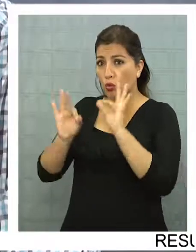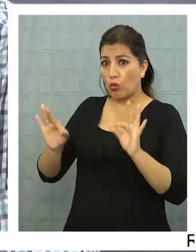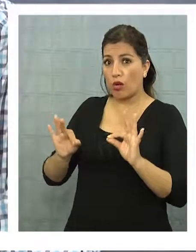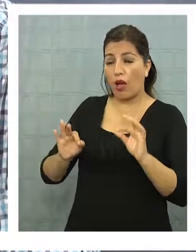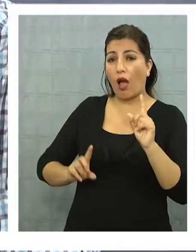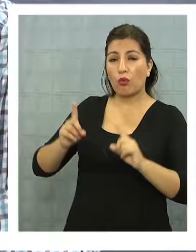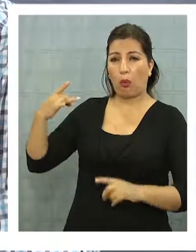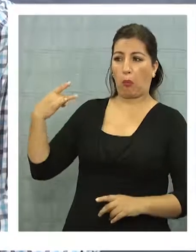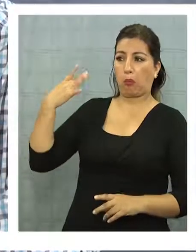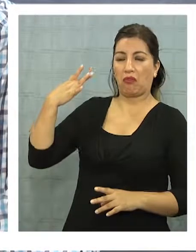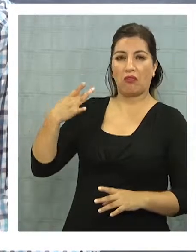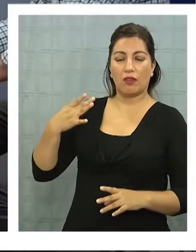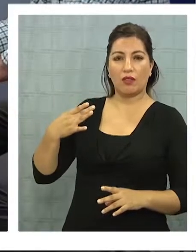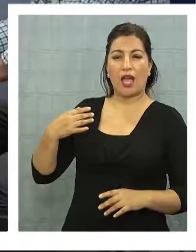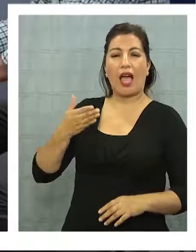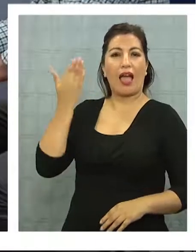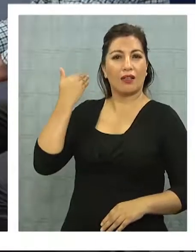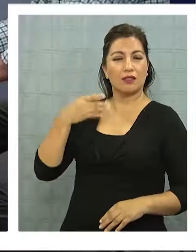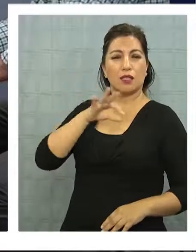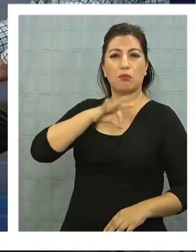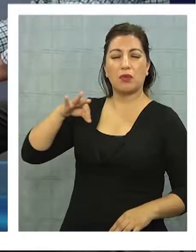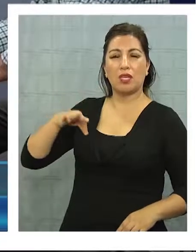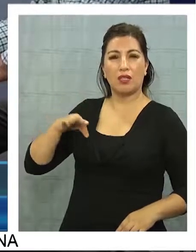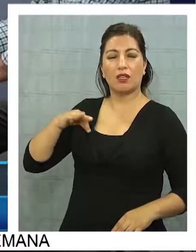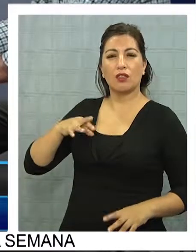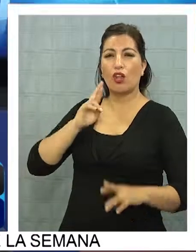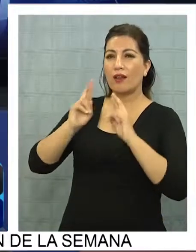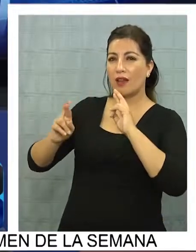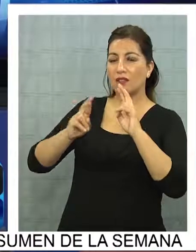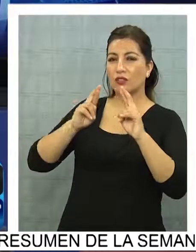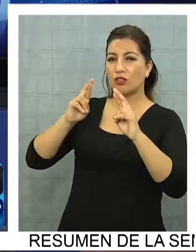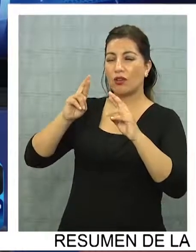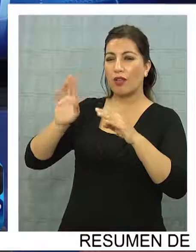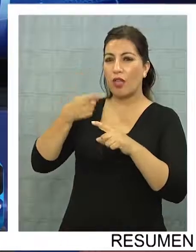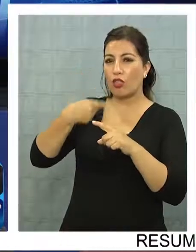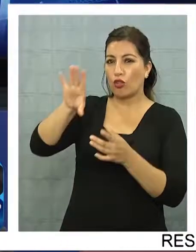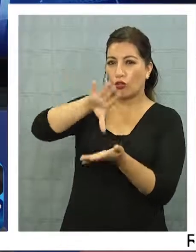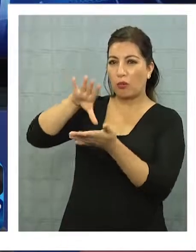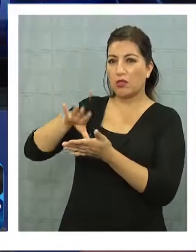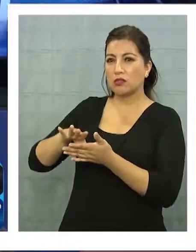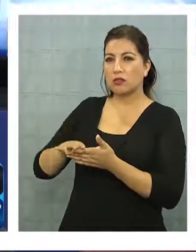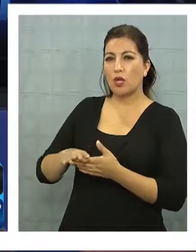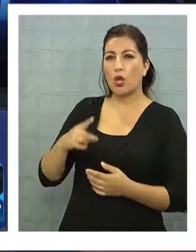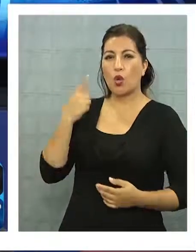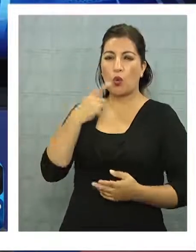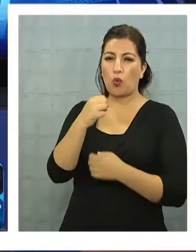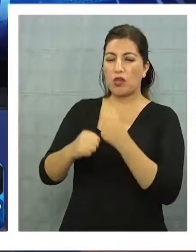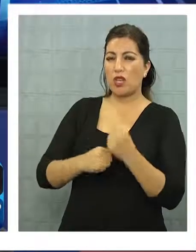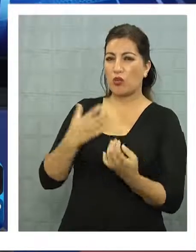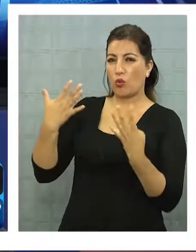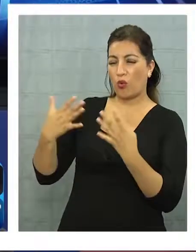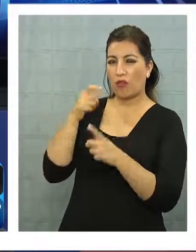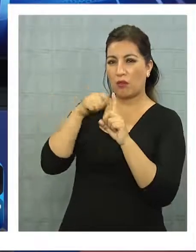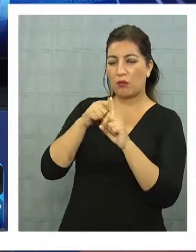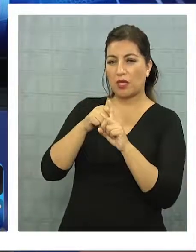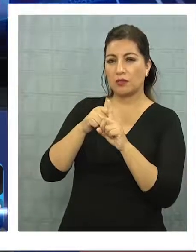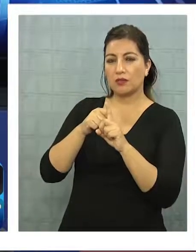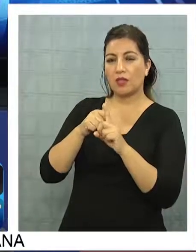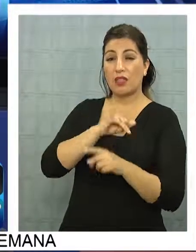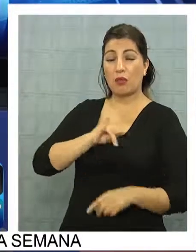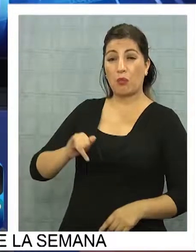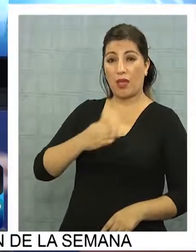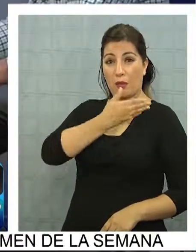pensado que los plazos de renuncia de un año son un poquito exagerados, porque las campañas no empiezan, las campañas no empiezan